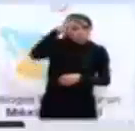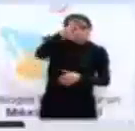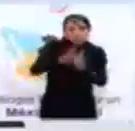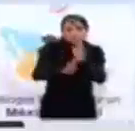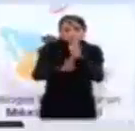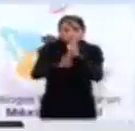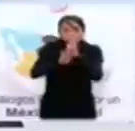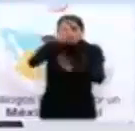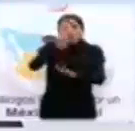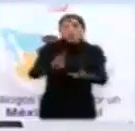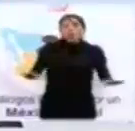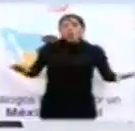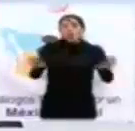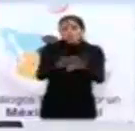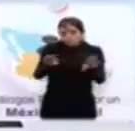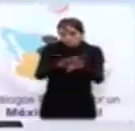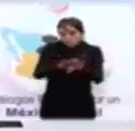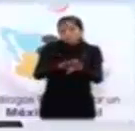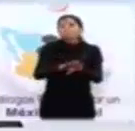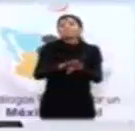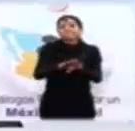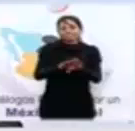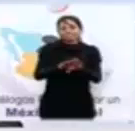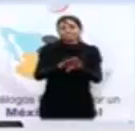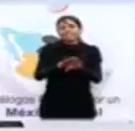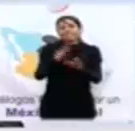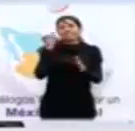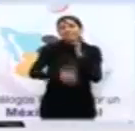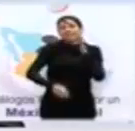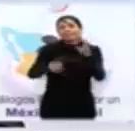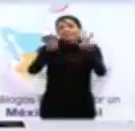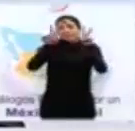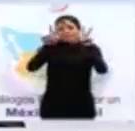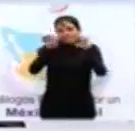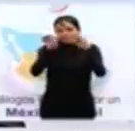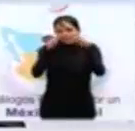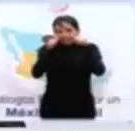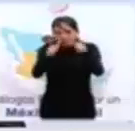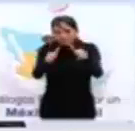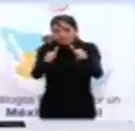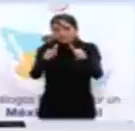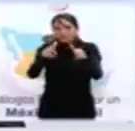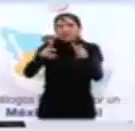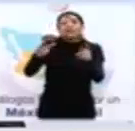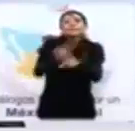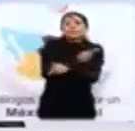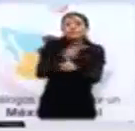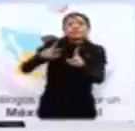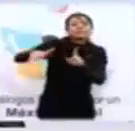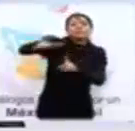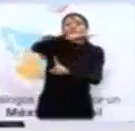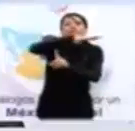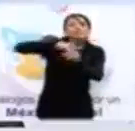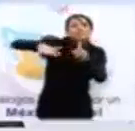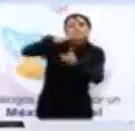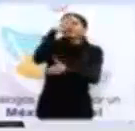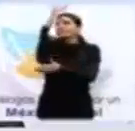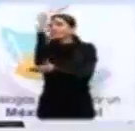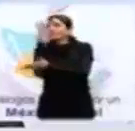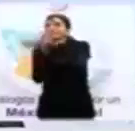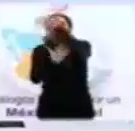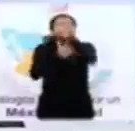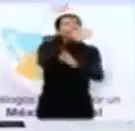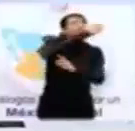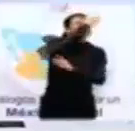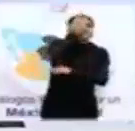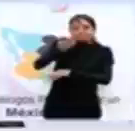hay uno que es clave, que son servicios ambientales. El tema ambiental y el tema natural, lamentablemente en muchos